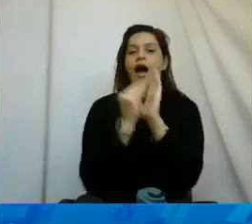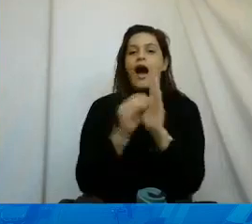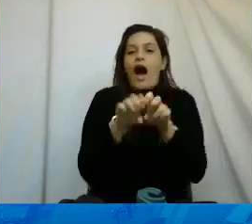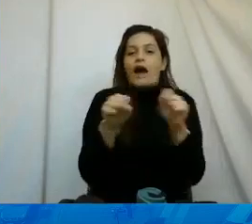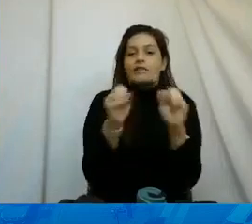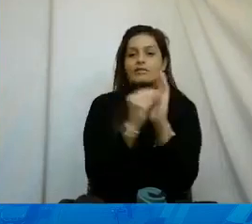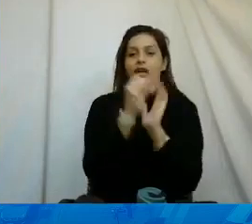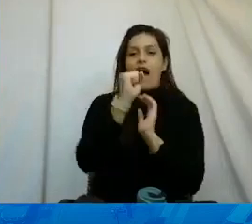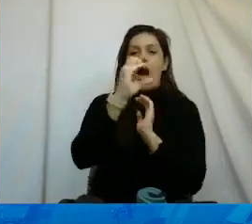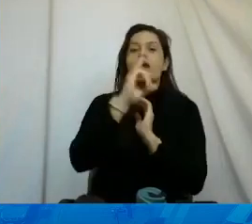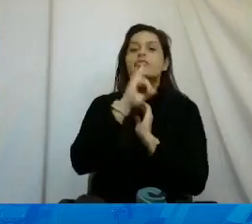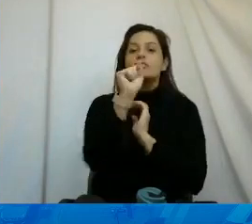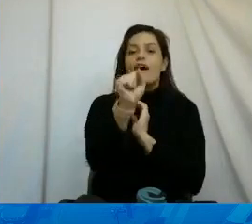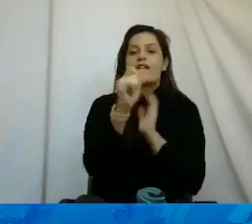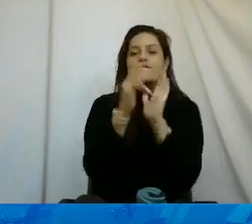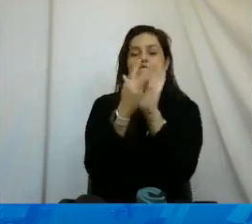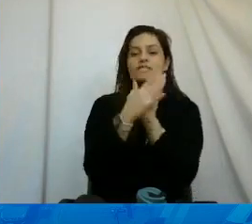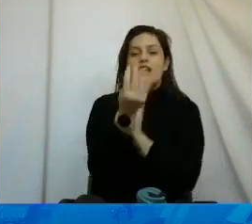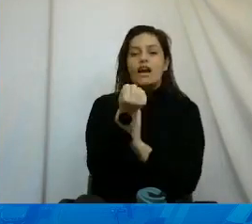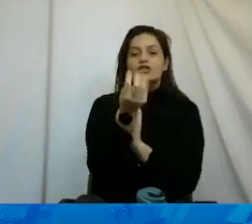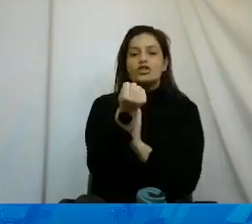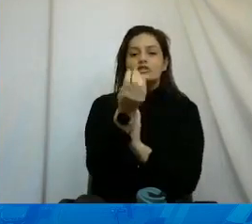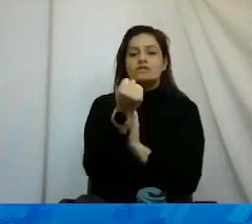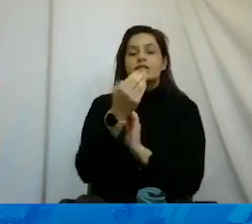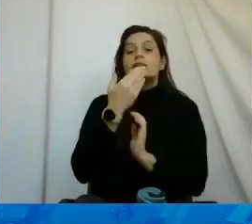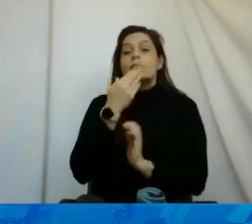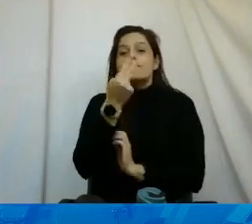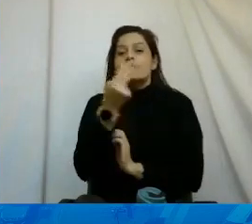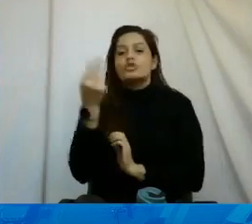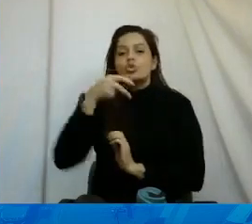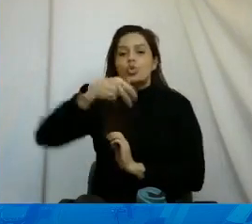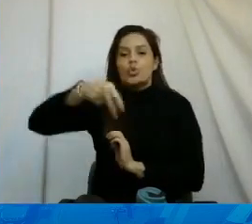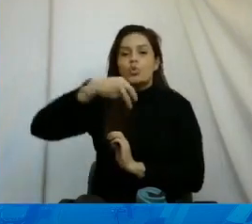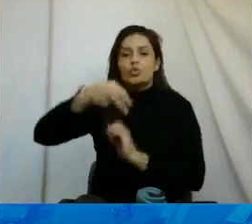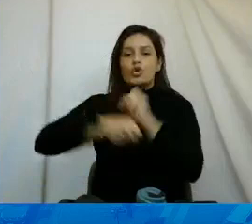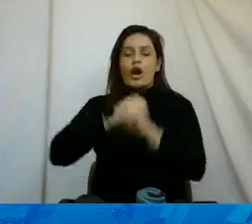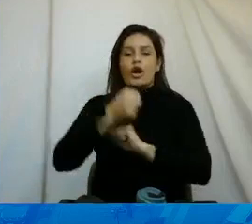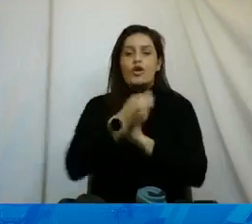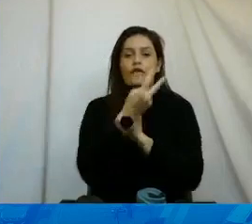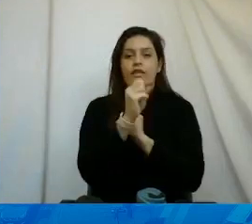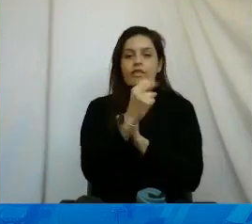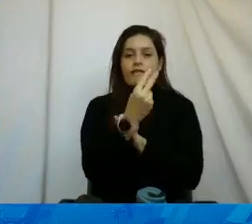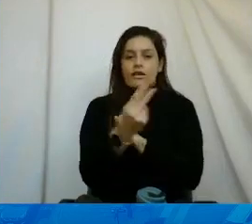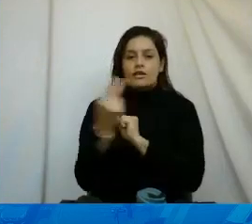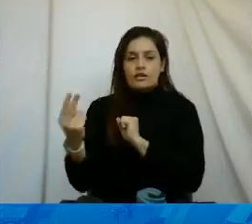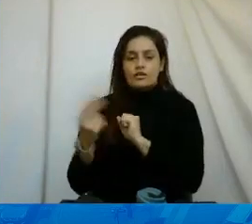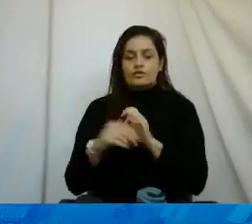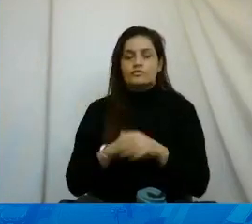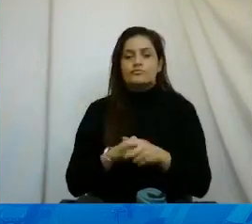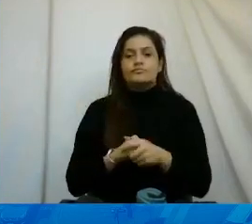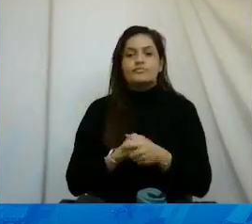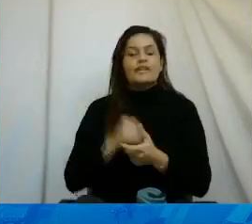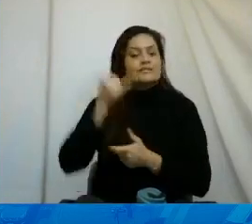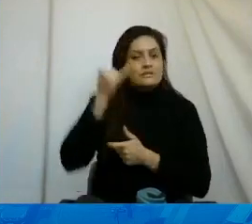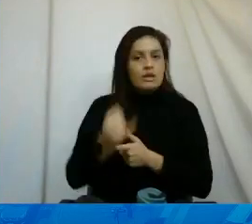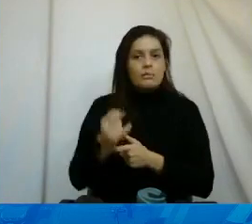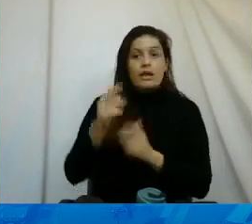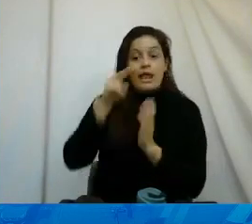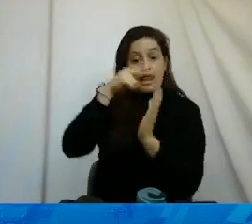14 y 22 de junio del año 2022. Como siempre, les recuerdo que los acuerdos es lo más importante,